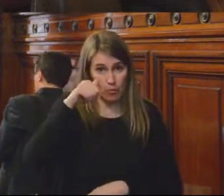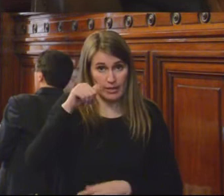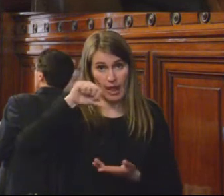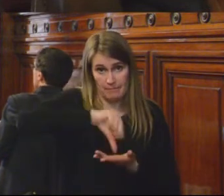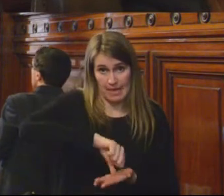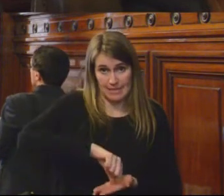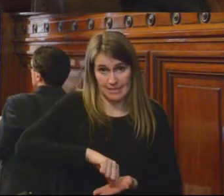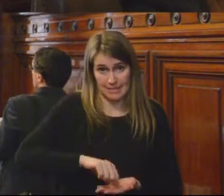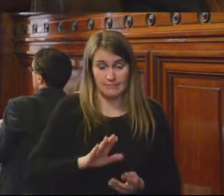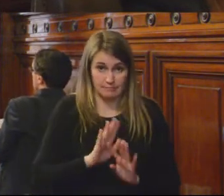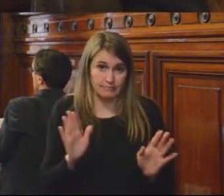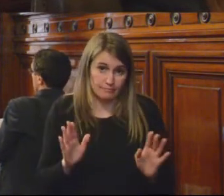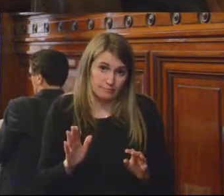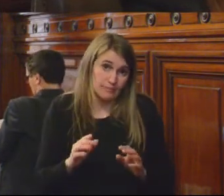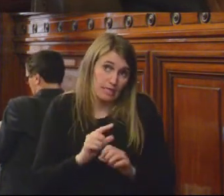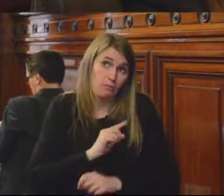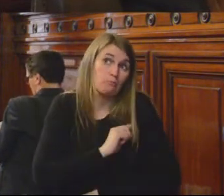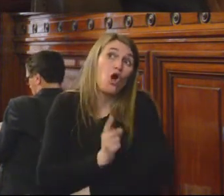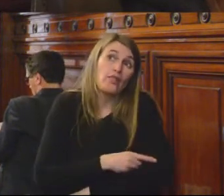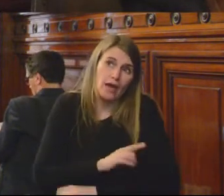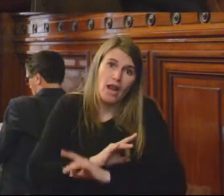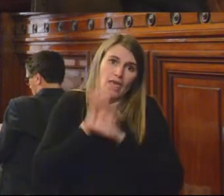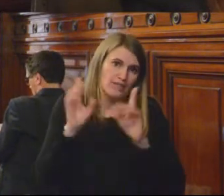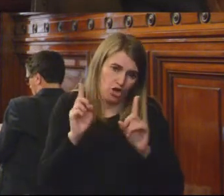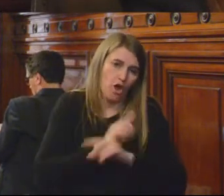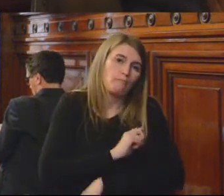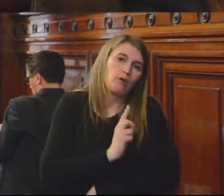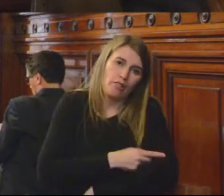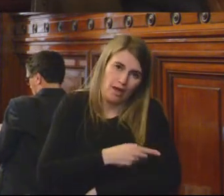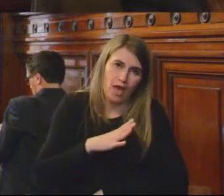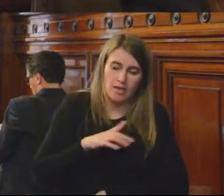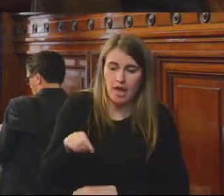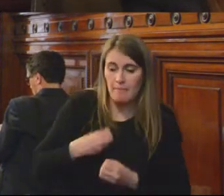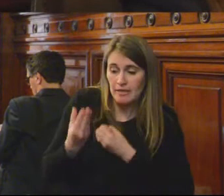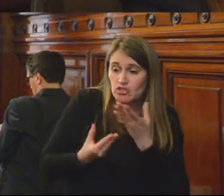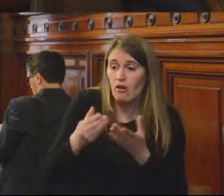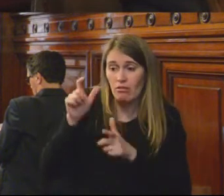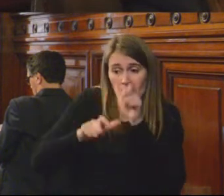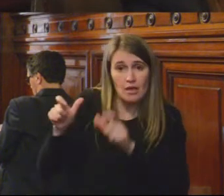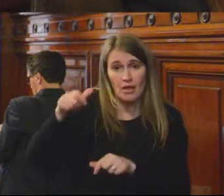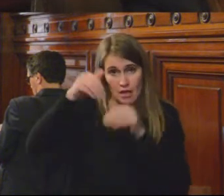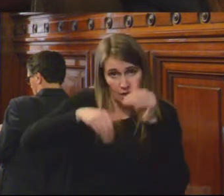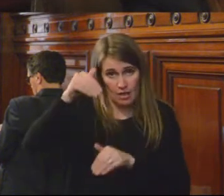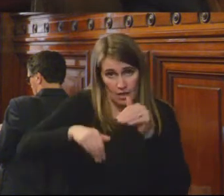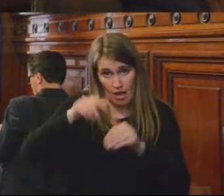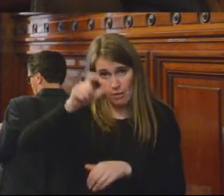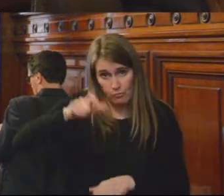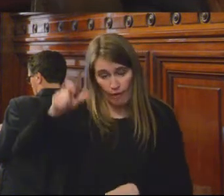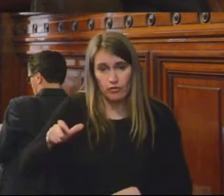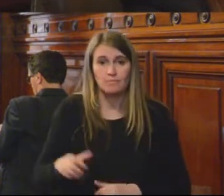poder ilimitado, pero es un poder que es expresión de la voluntad soberana de nuestro pueblo. Nos